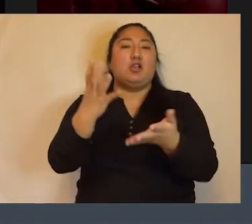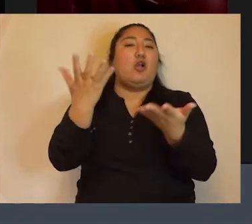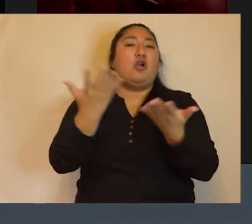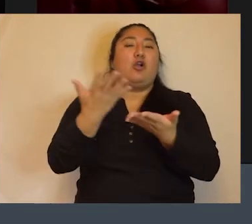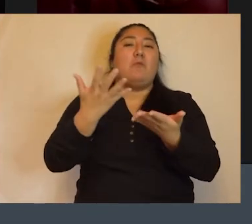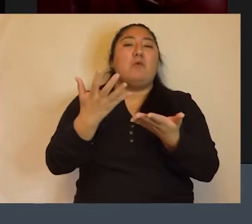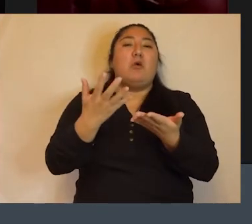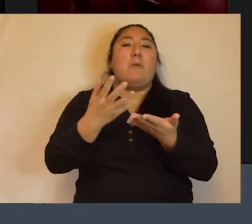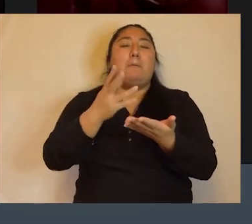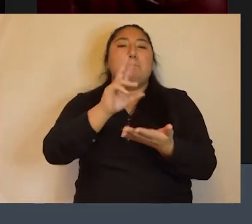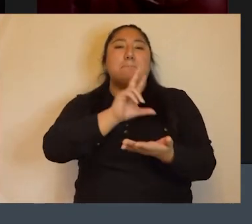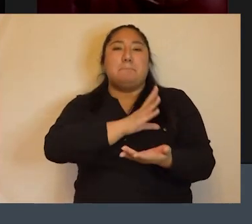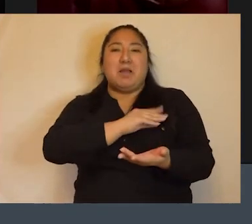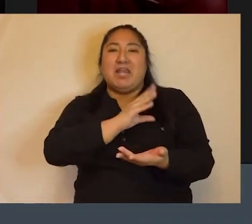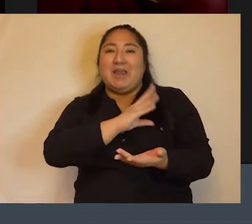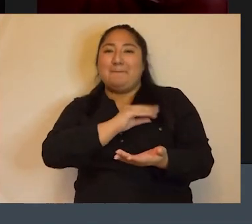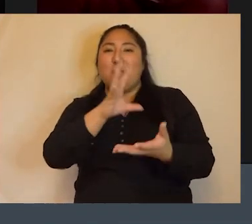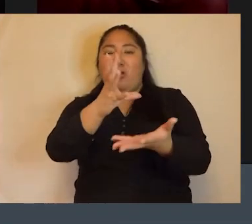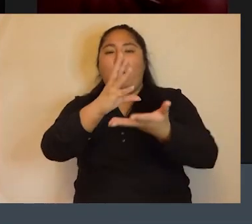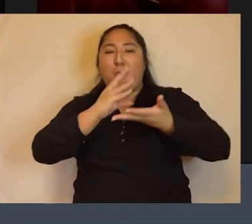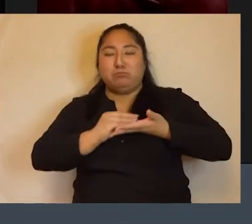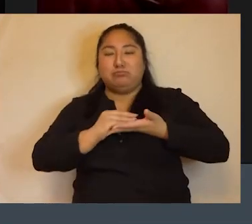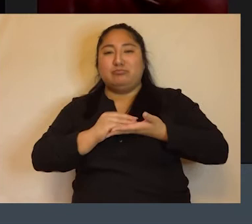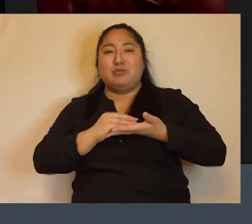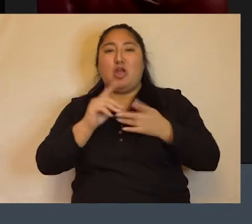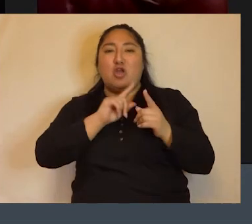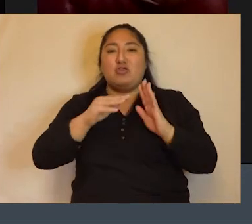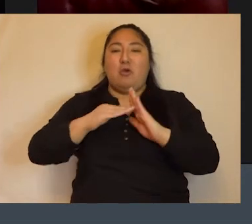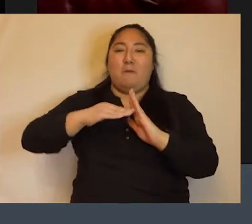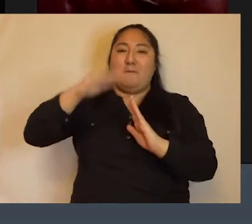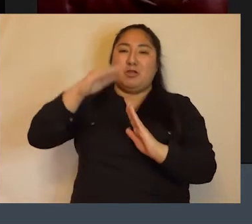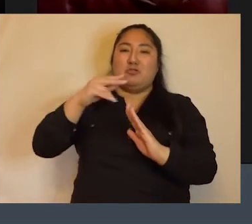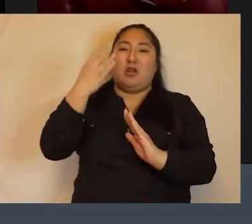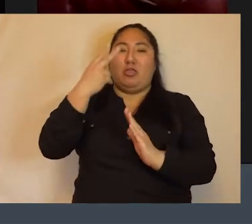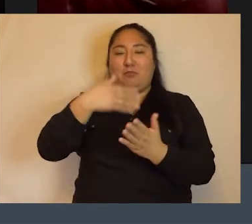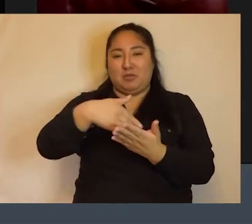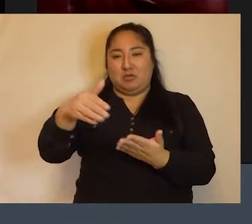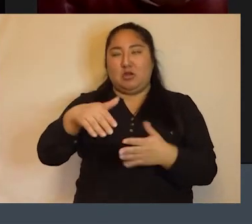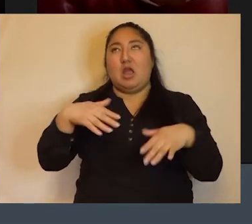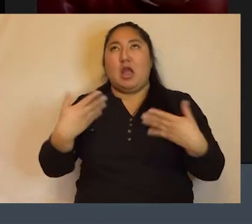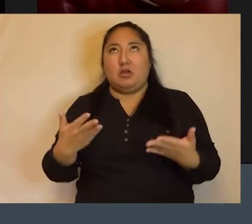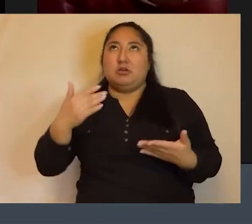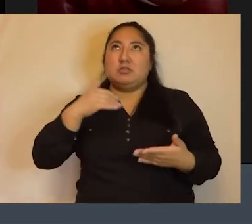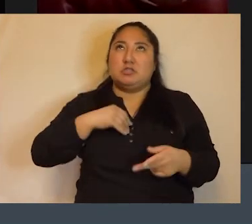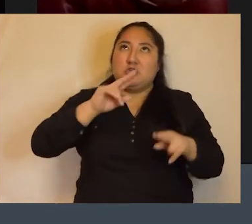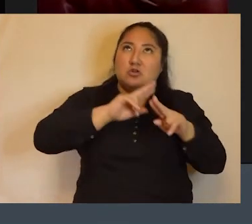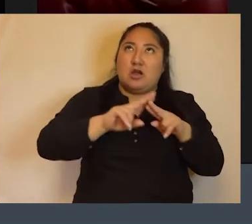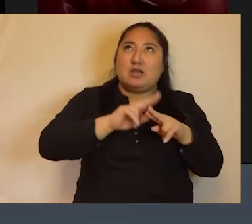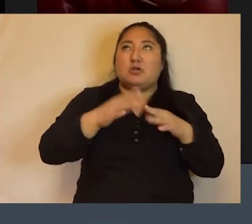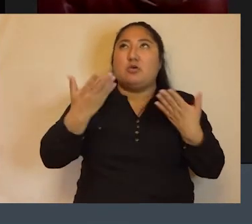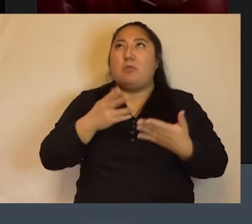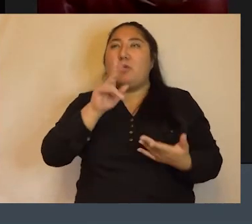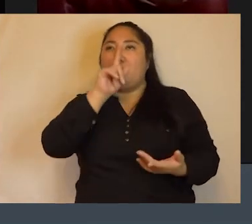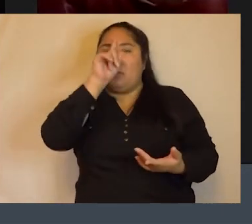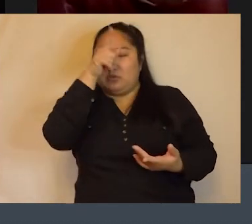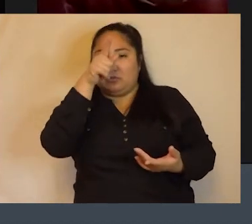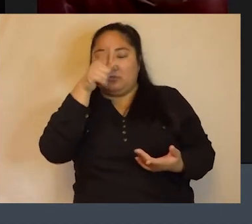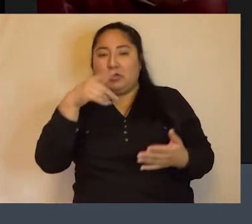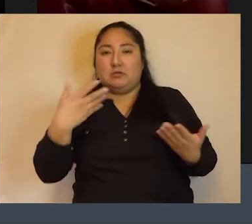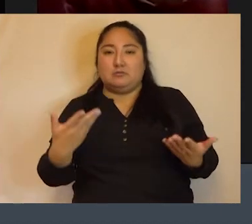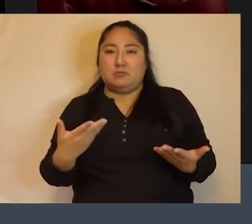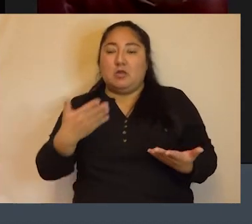premio tributario que no es menor si es que las rentas son de más de 2,5 millones. Además, si uno hace una disciplina